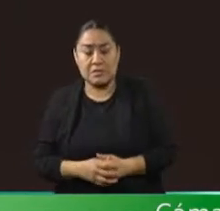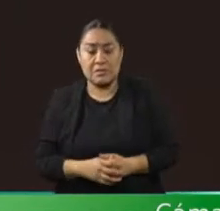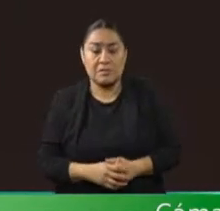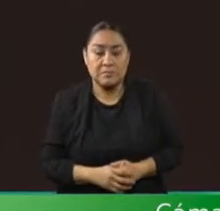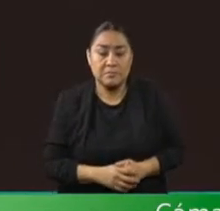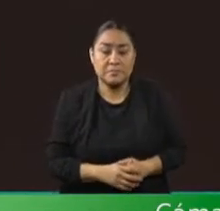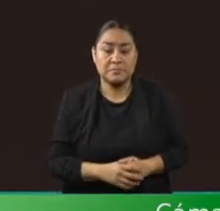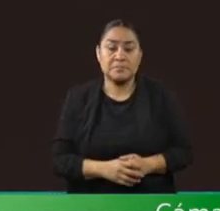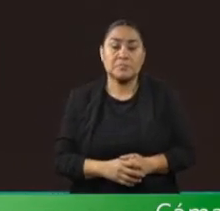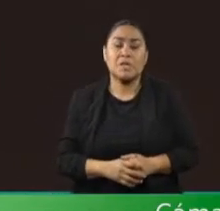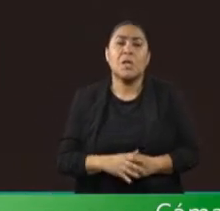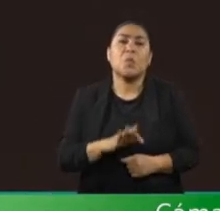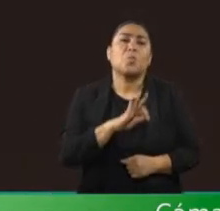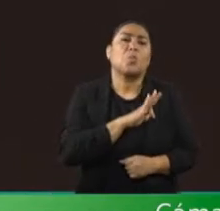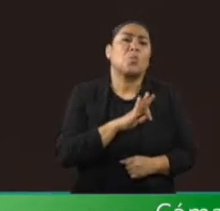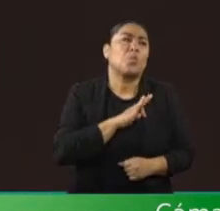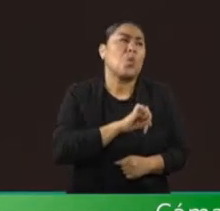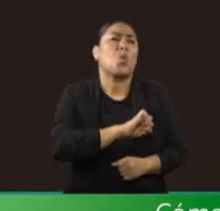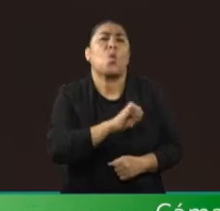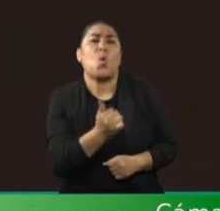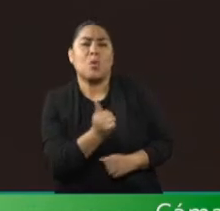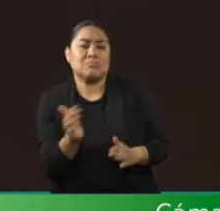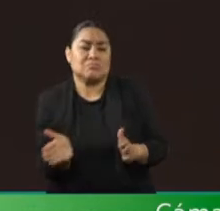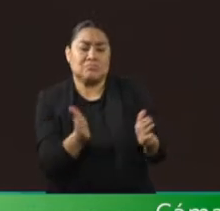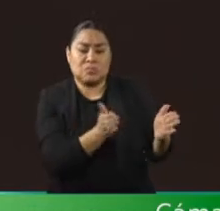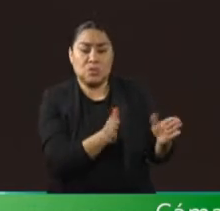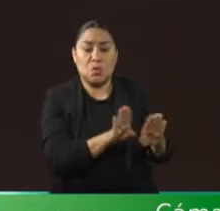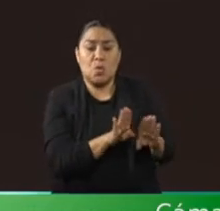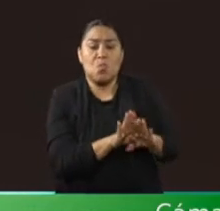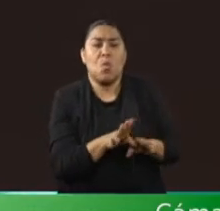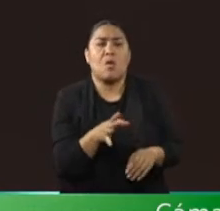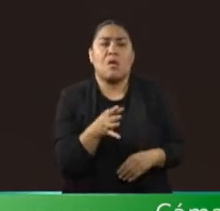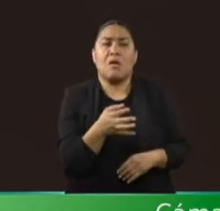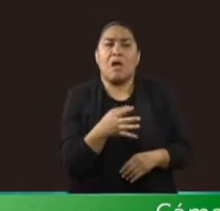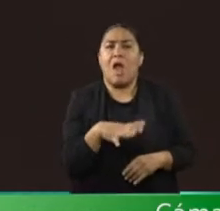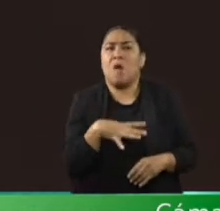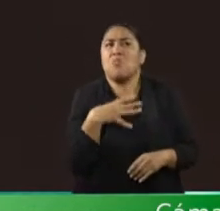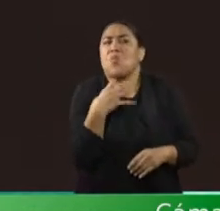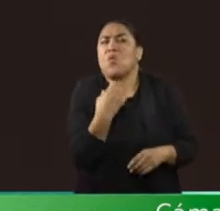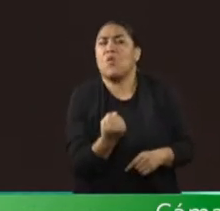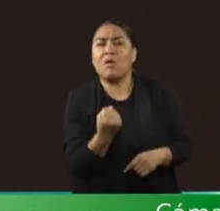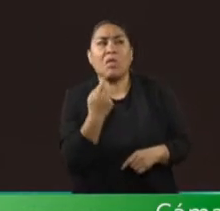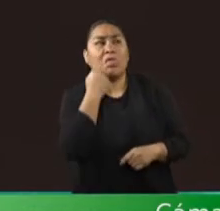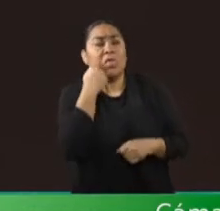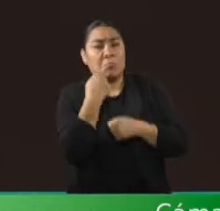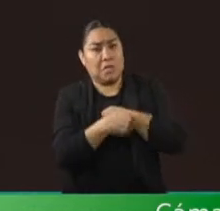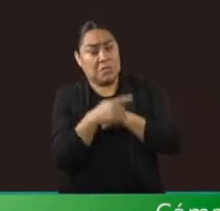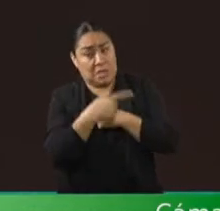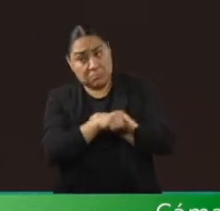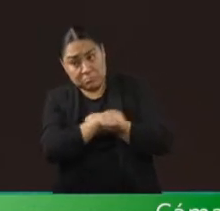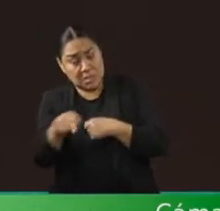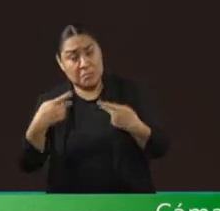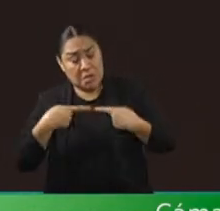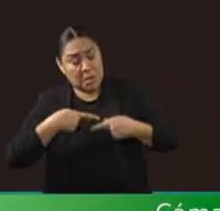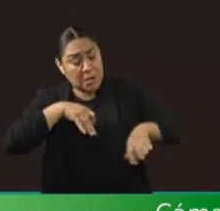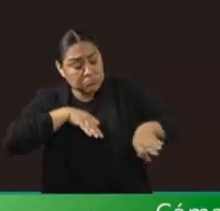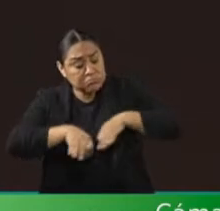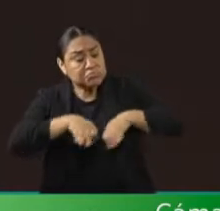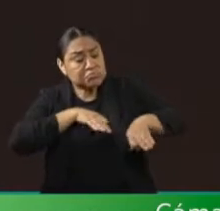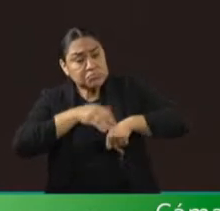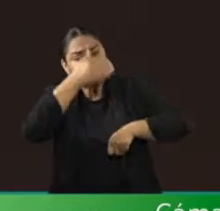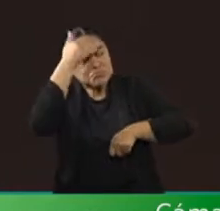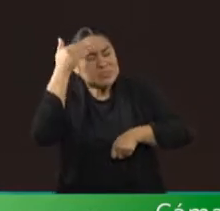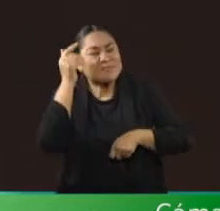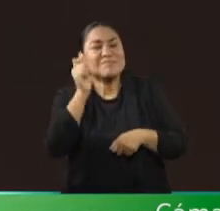y del otro, abusar del riesgo de salud que tienen todos los trabajadores que están en contacto